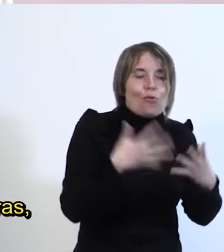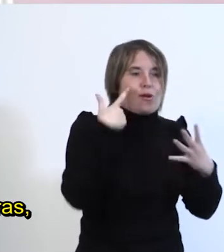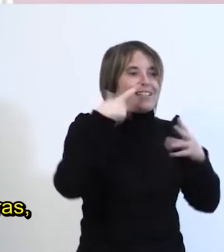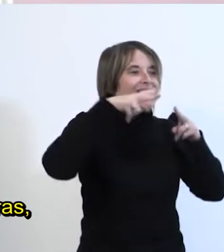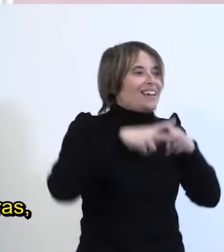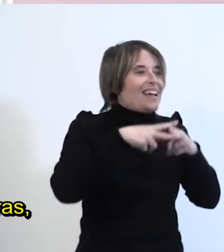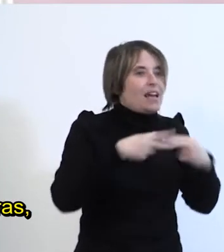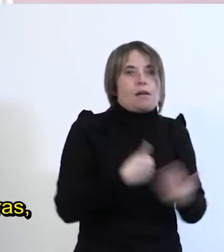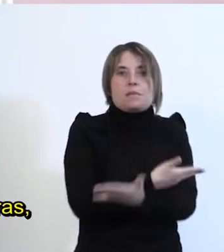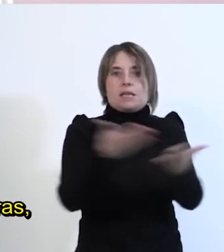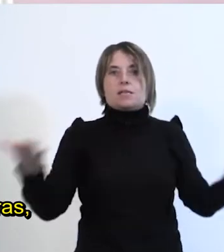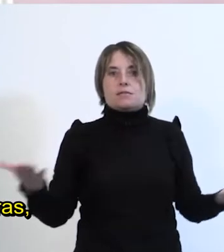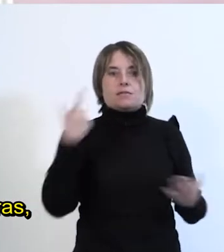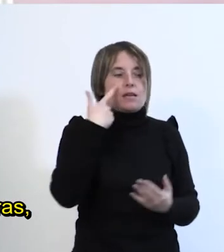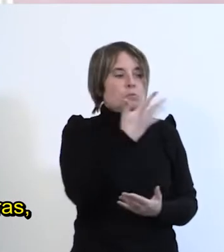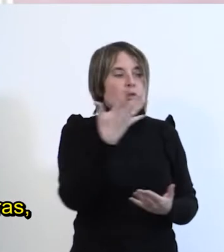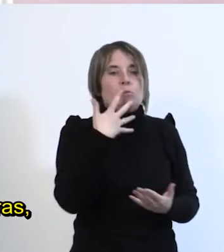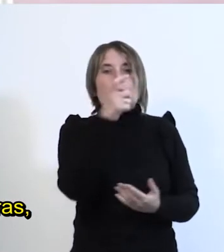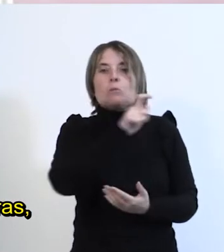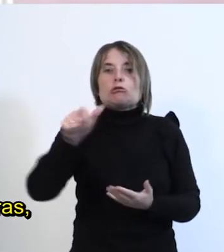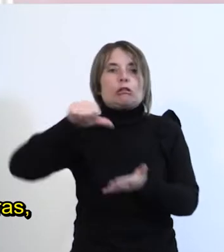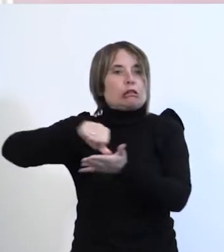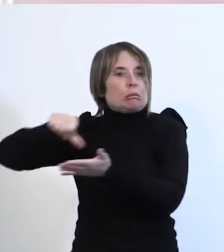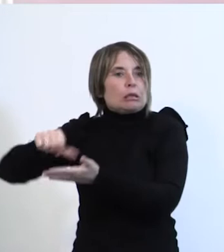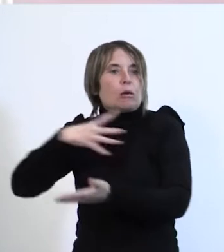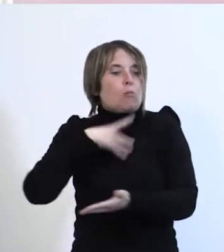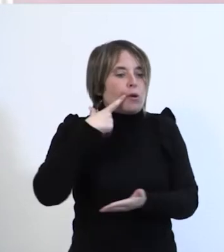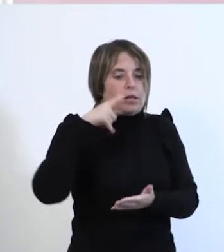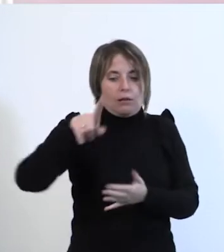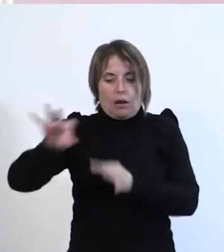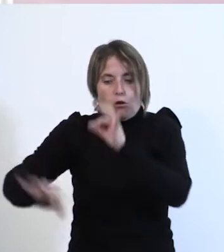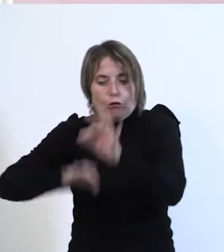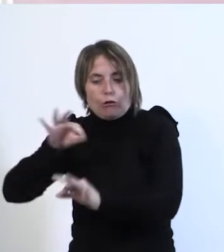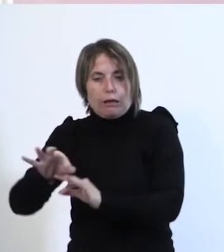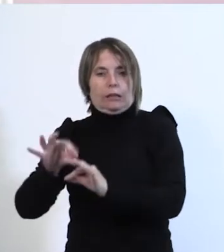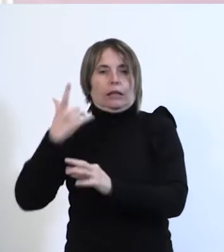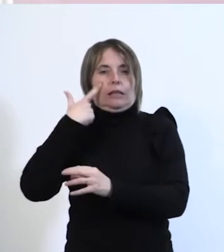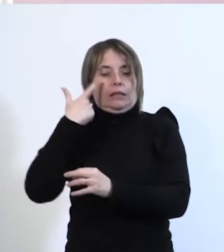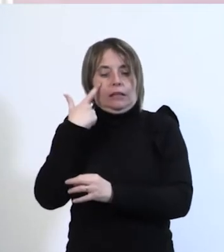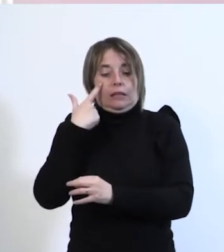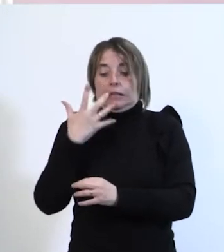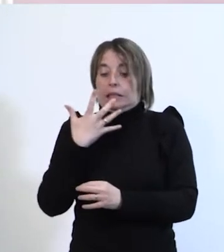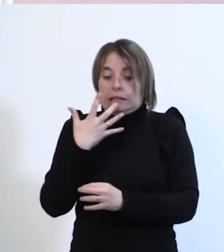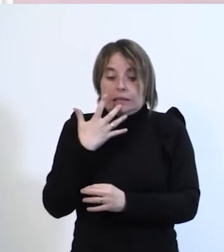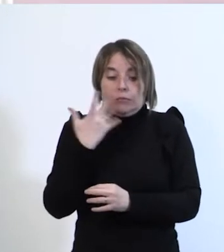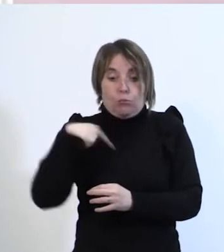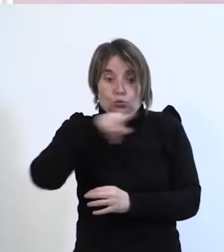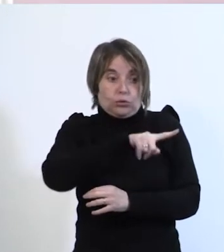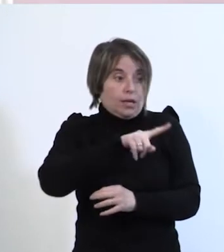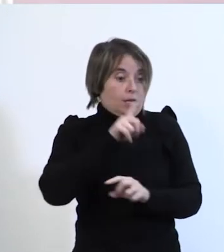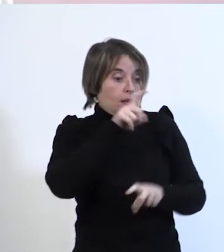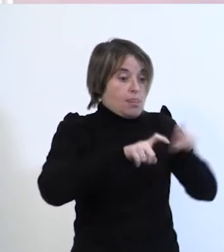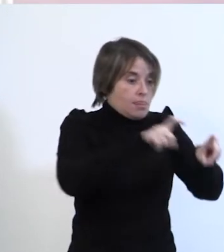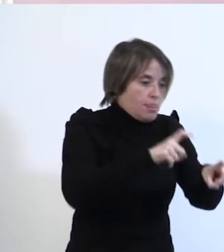estructuras, a las herramientas que tenemos otras, que tenéis otras, que pueden estar organizadas de esas maneras, que si no os